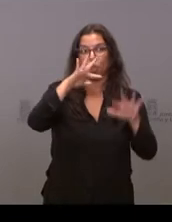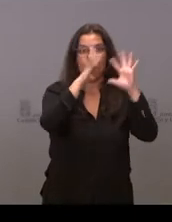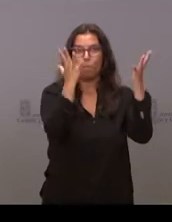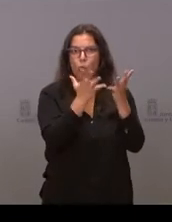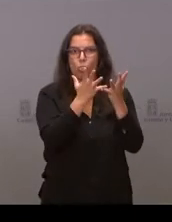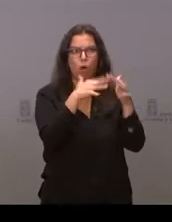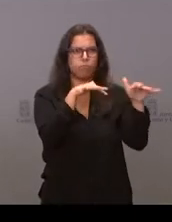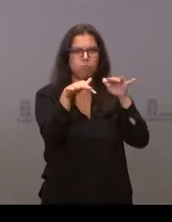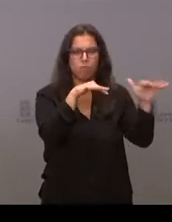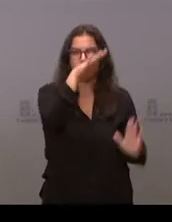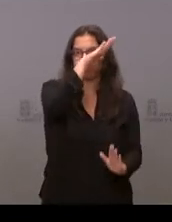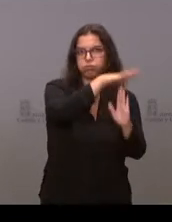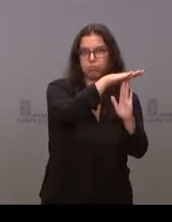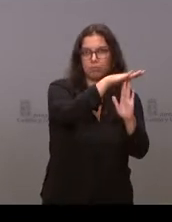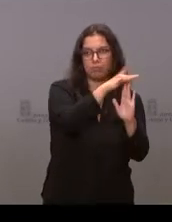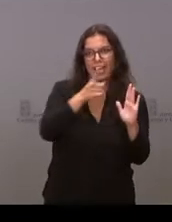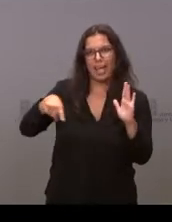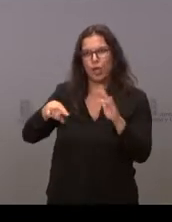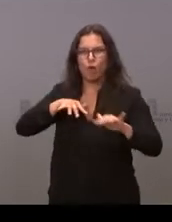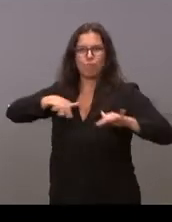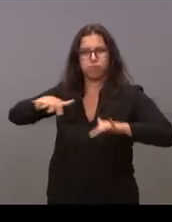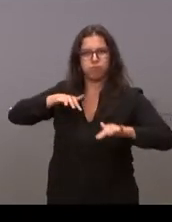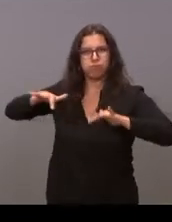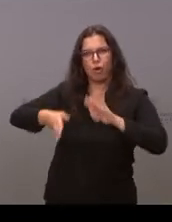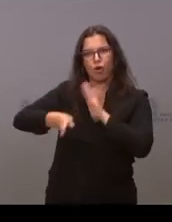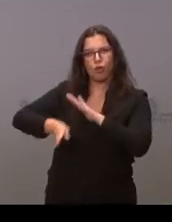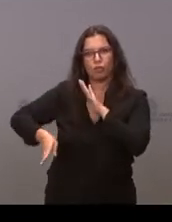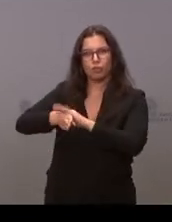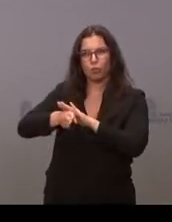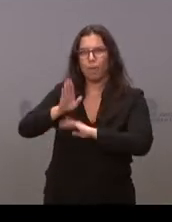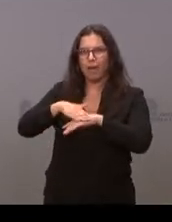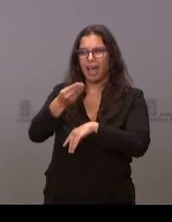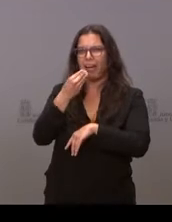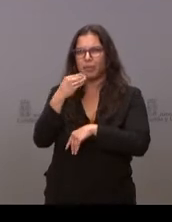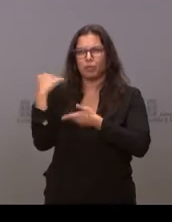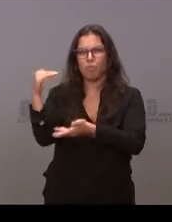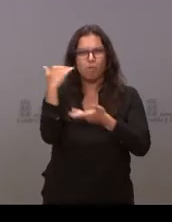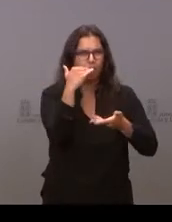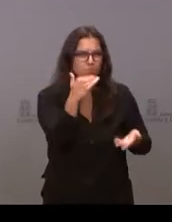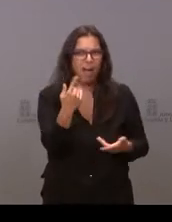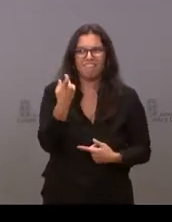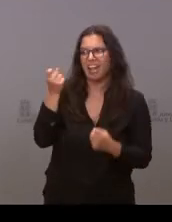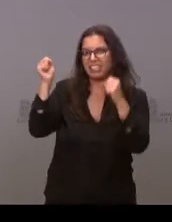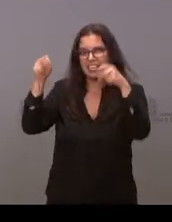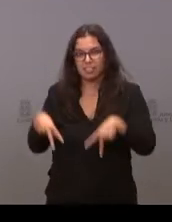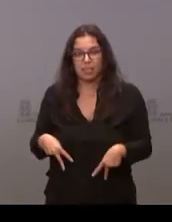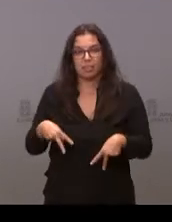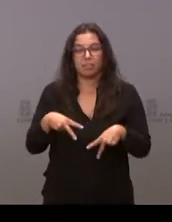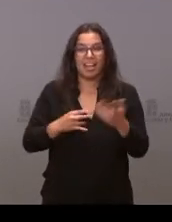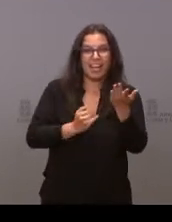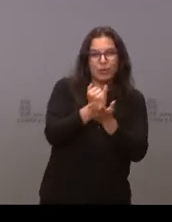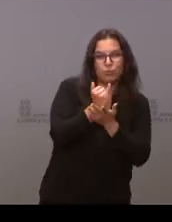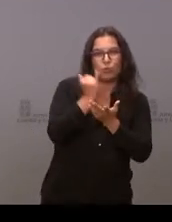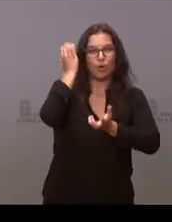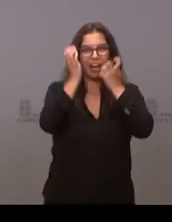colapsaran con una tragedia aún mayor, como hubiera sido la falta de alimentos. Agricultores, ganaderos, industria agroalimentaria trabajaron